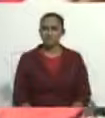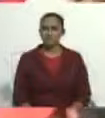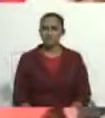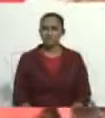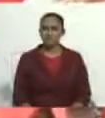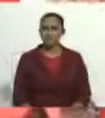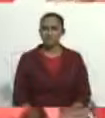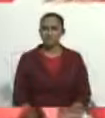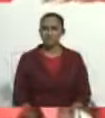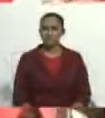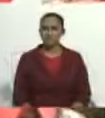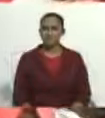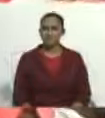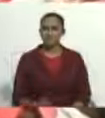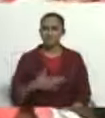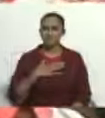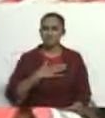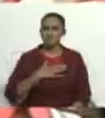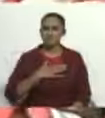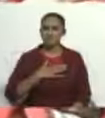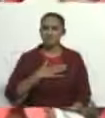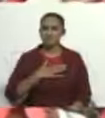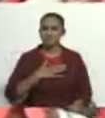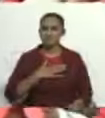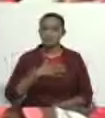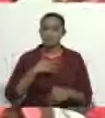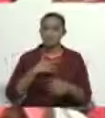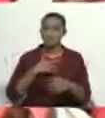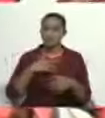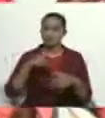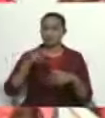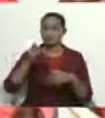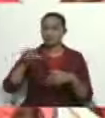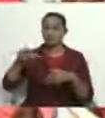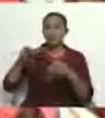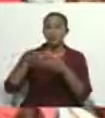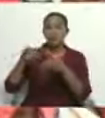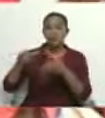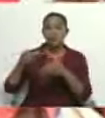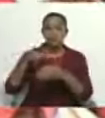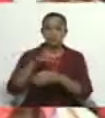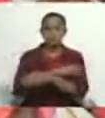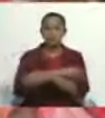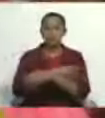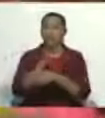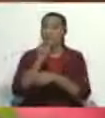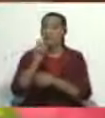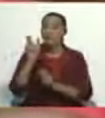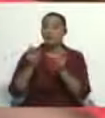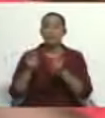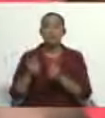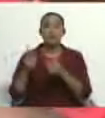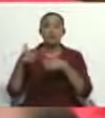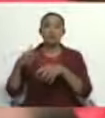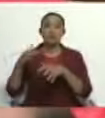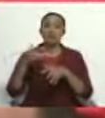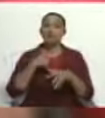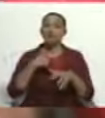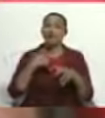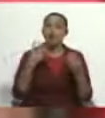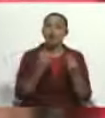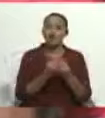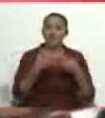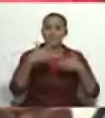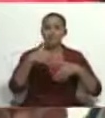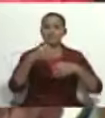Y que yo los hice mover el acto. Movieron el acto porque no tenían gente. Esa es la verdad. Yo no, yo estaba en la marcha de los trabajadores. ¡Qué